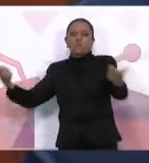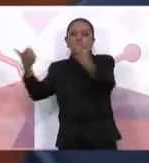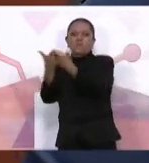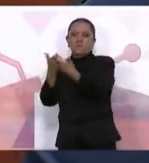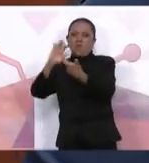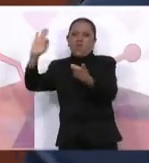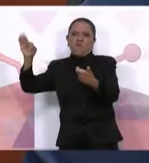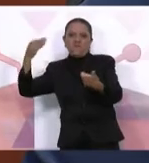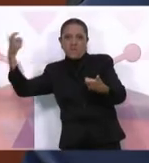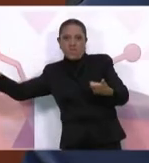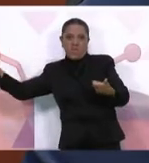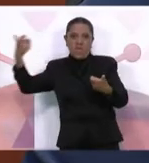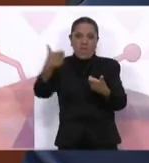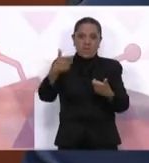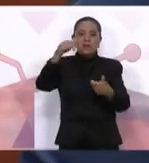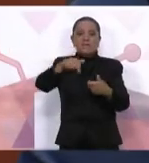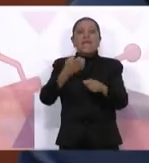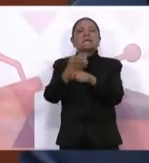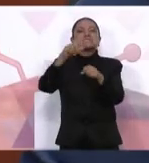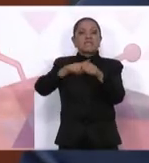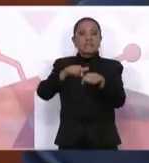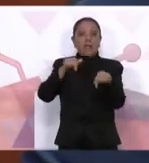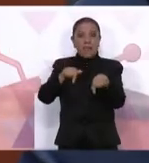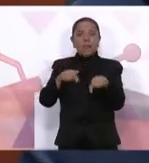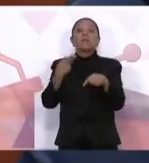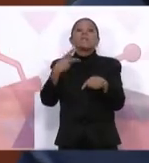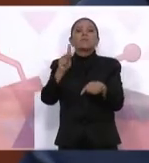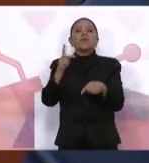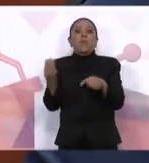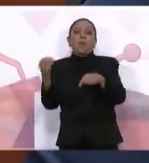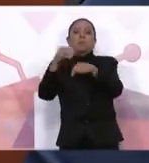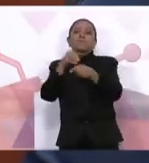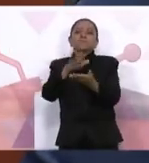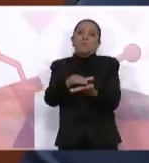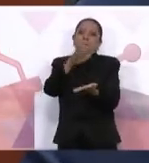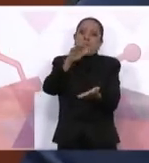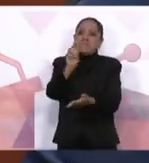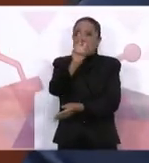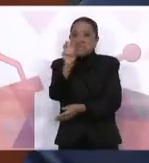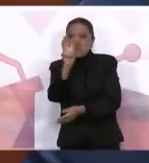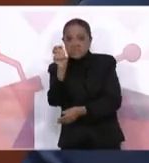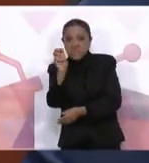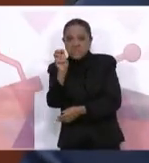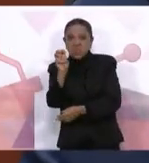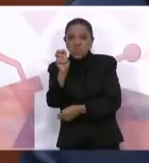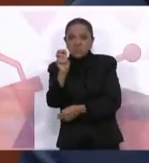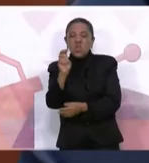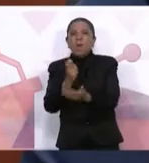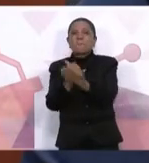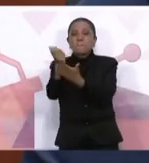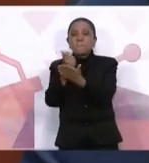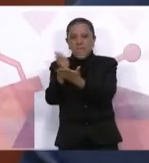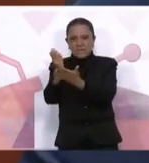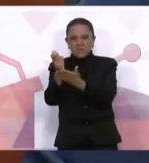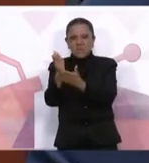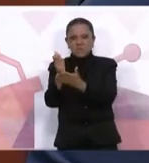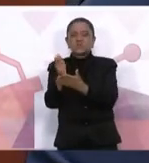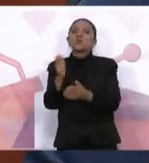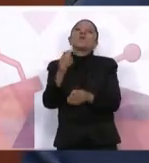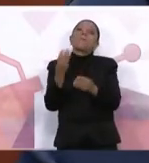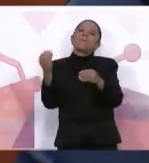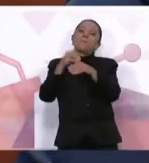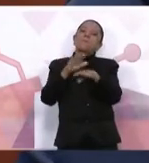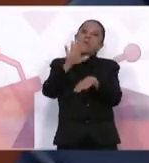vamos a incrementar este presupuesto de 300 a 500 pesos de 500 a 700 y de